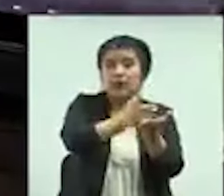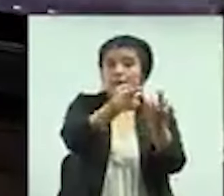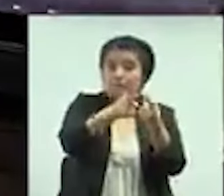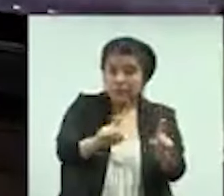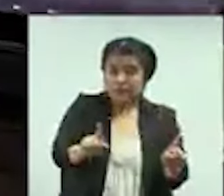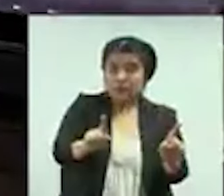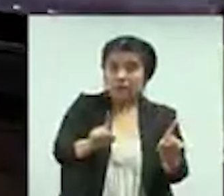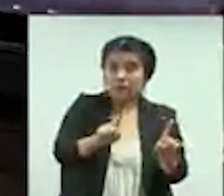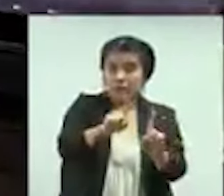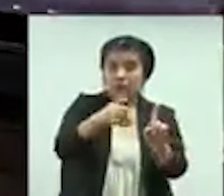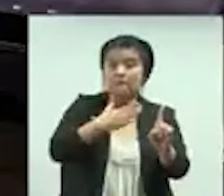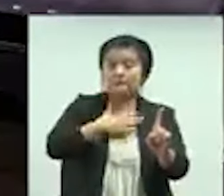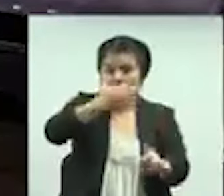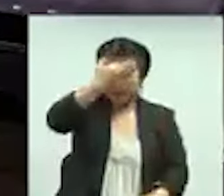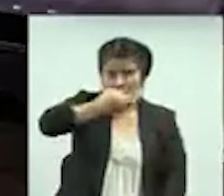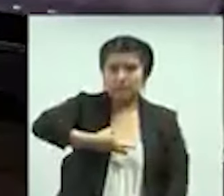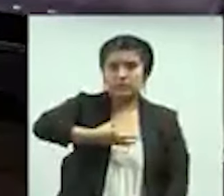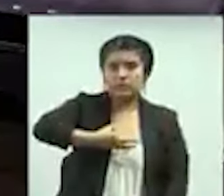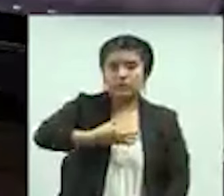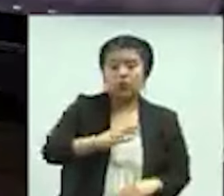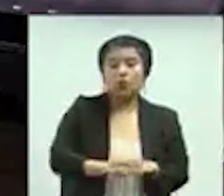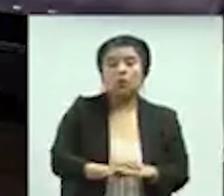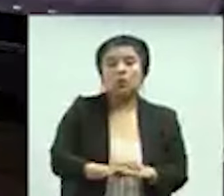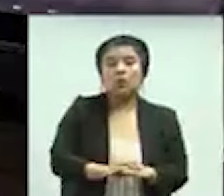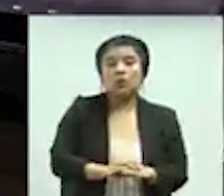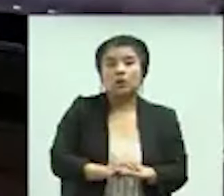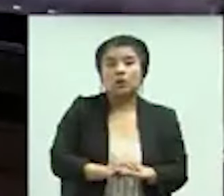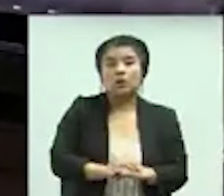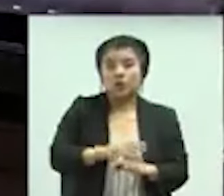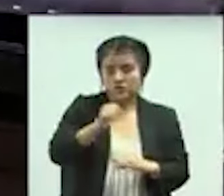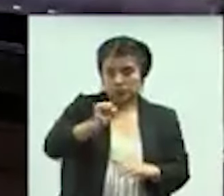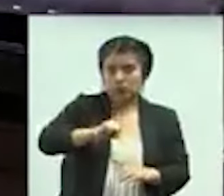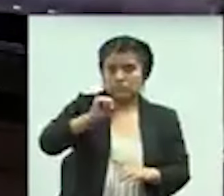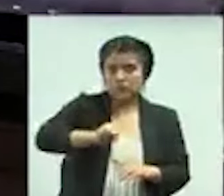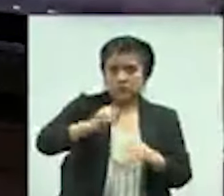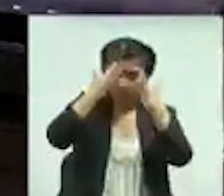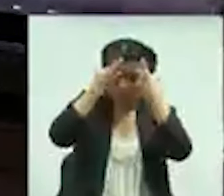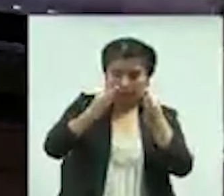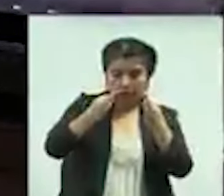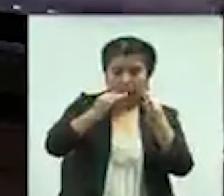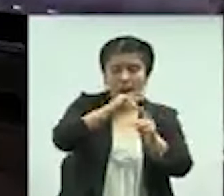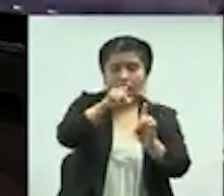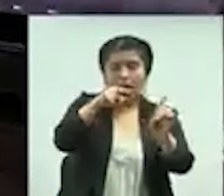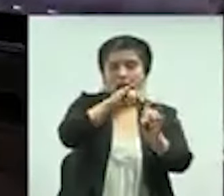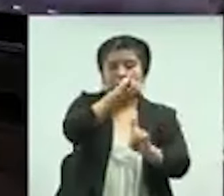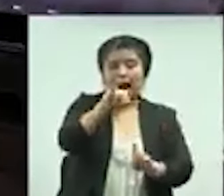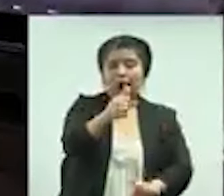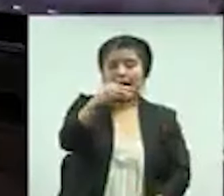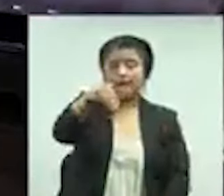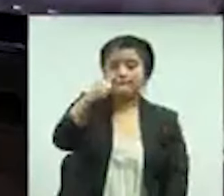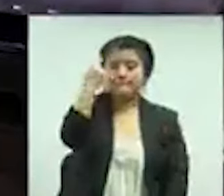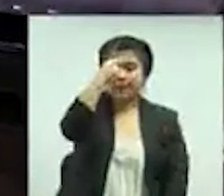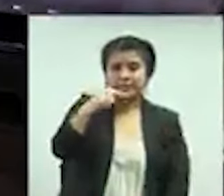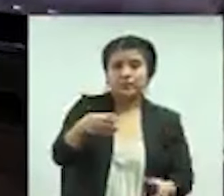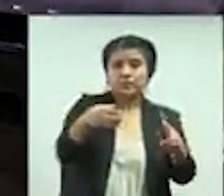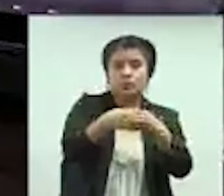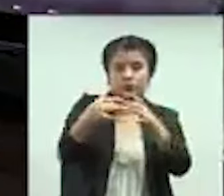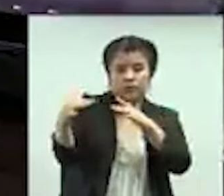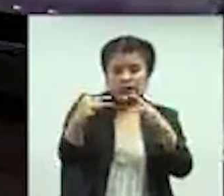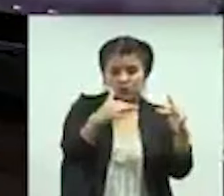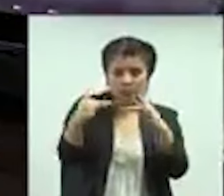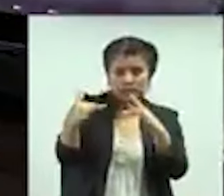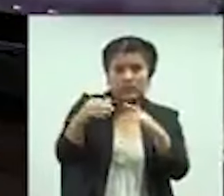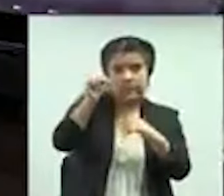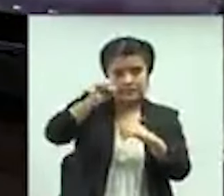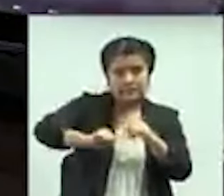embargo, y aquí viene mi afirmación, sí consideramos a Hamás como un grupo terrorista. Y así lo